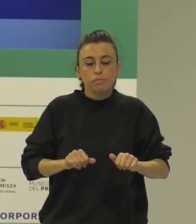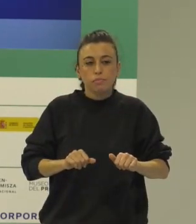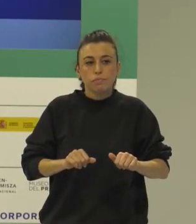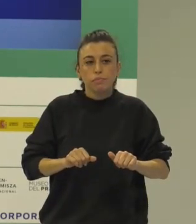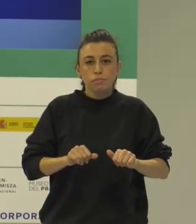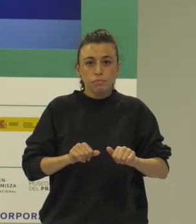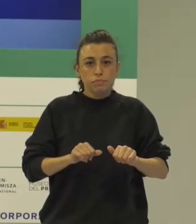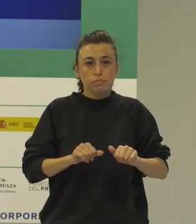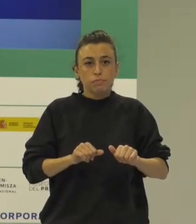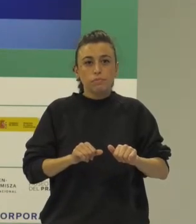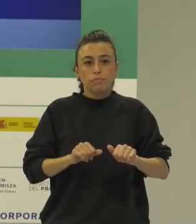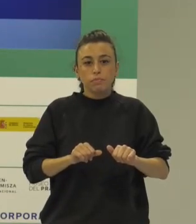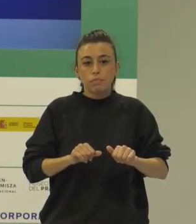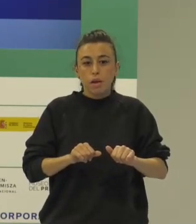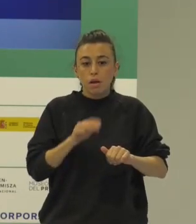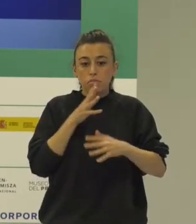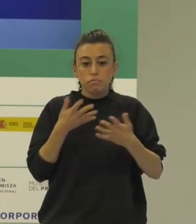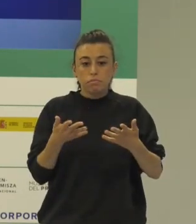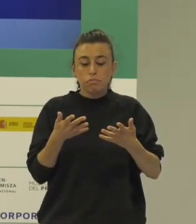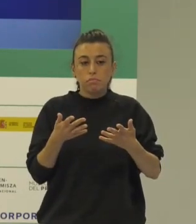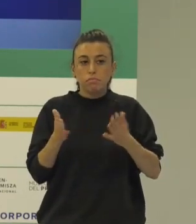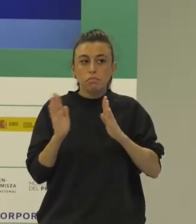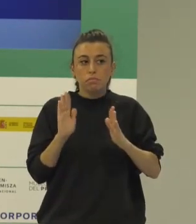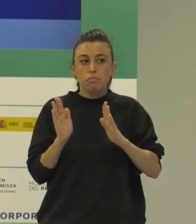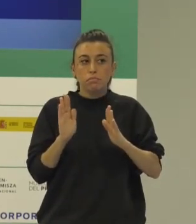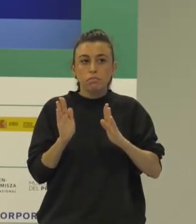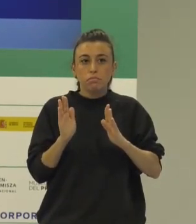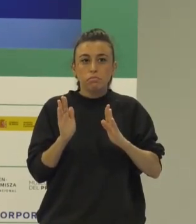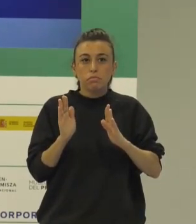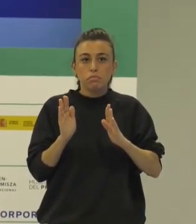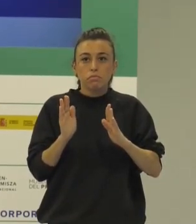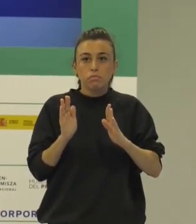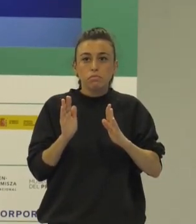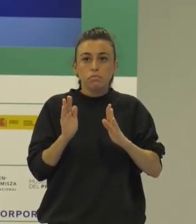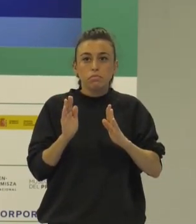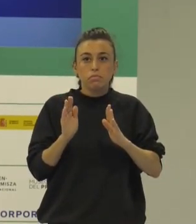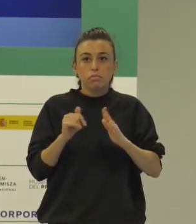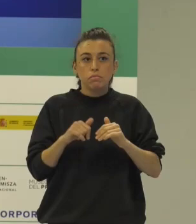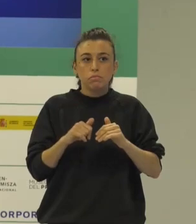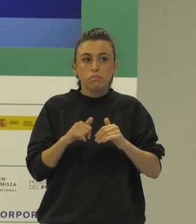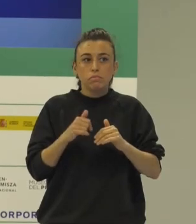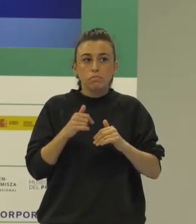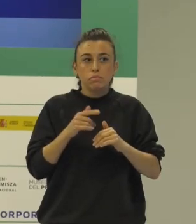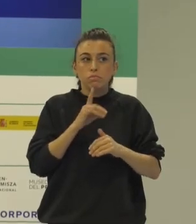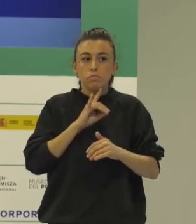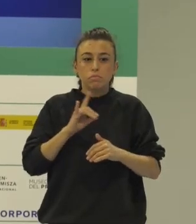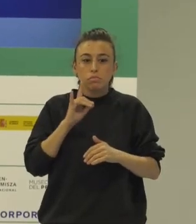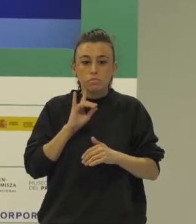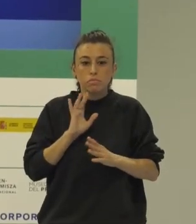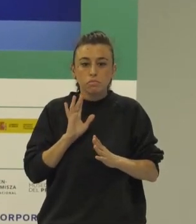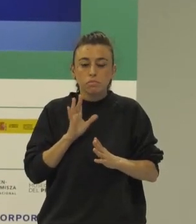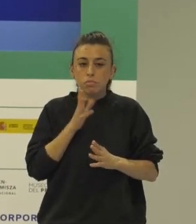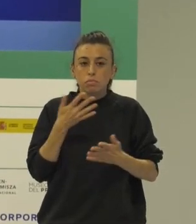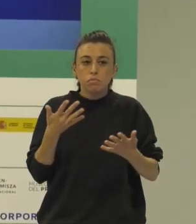como en estos tiempos, digamos, de supuesta posmodernidad, en la que hay una mezcla